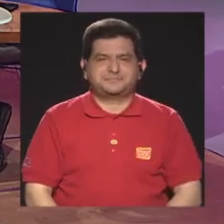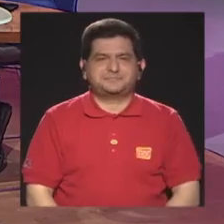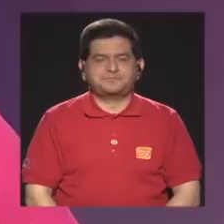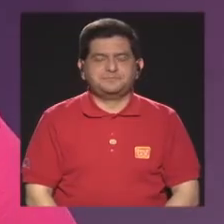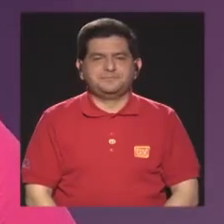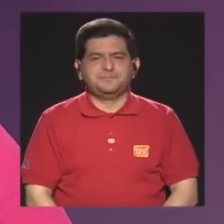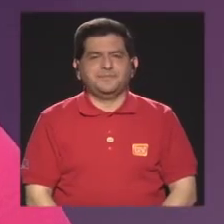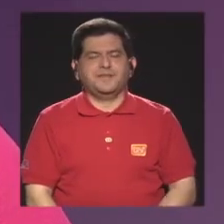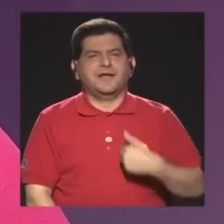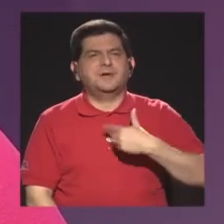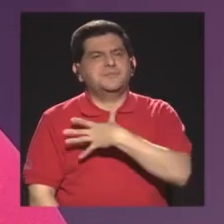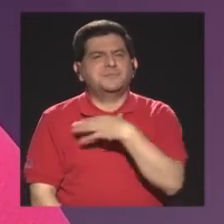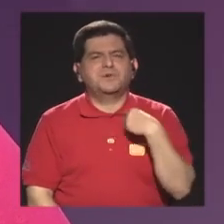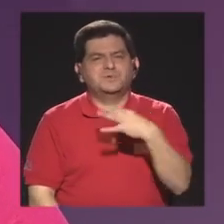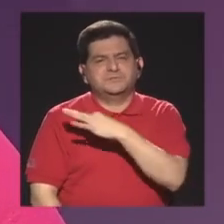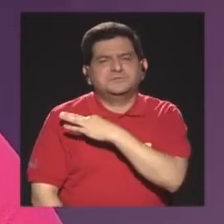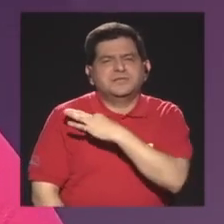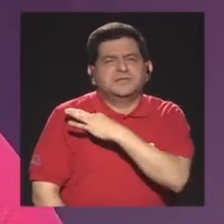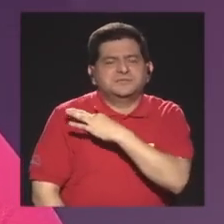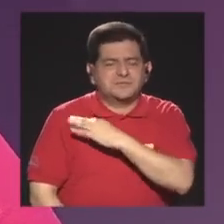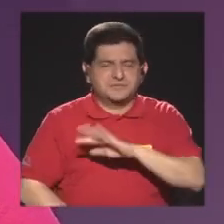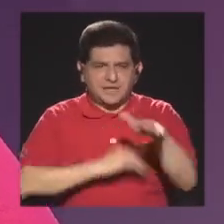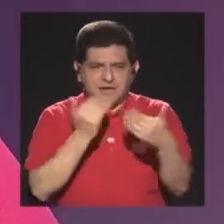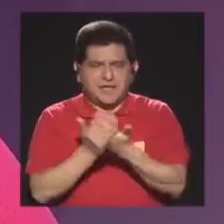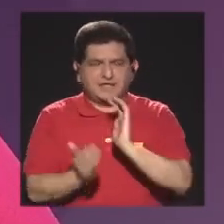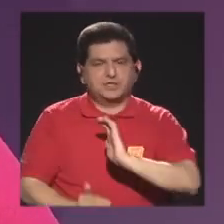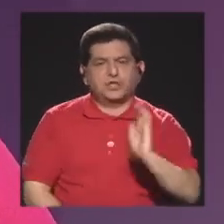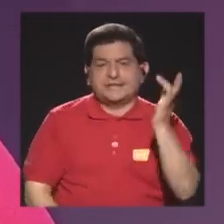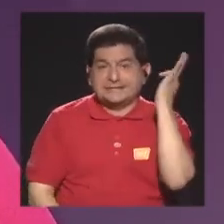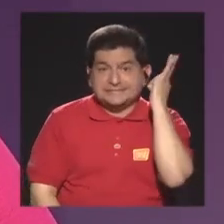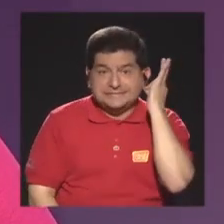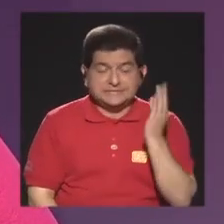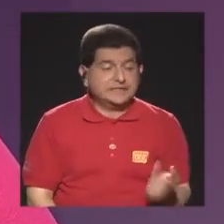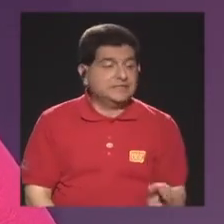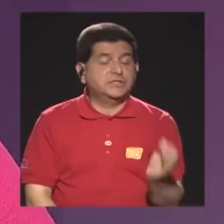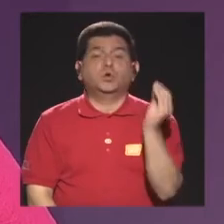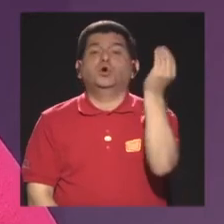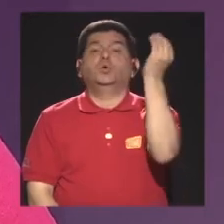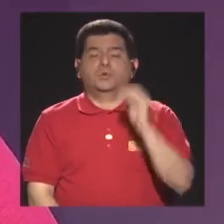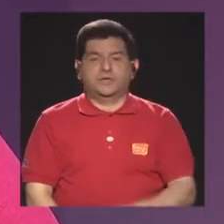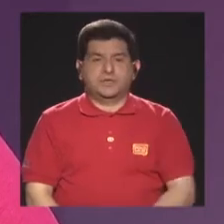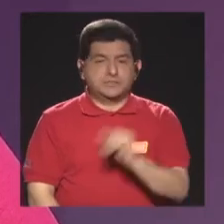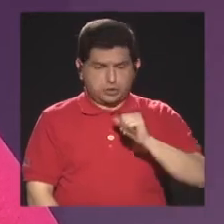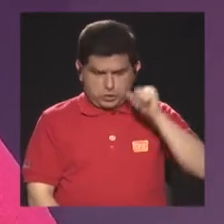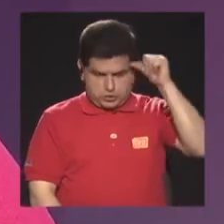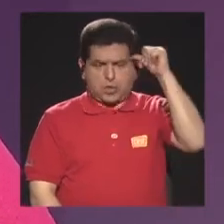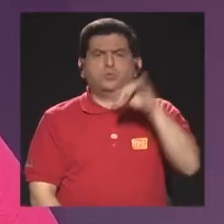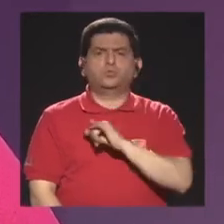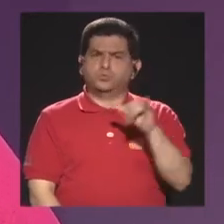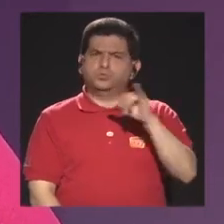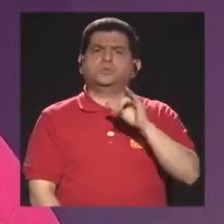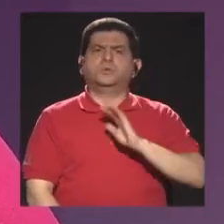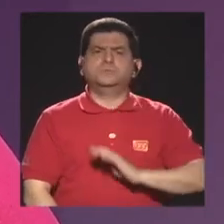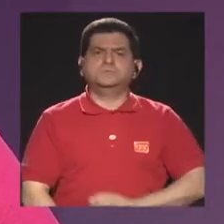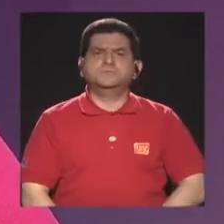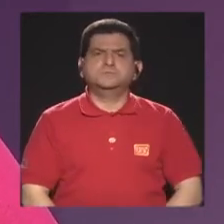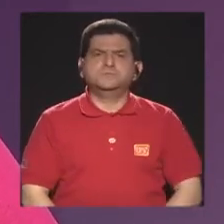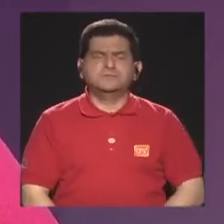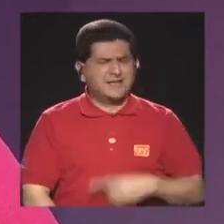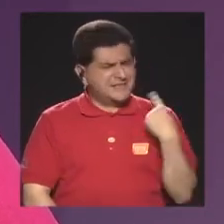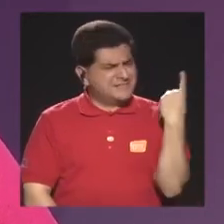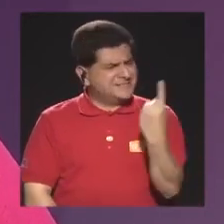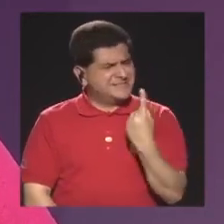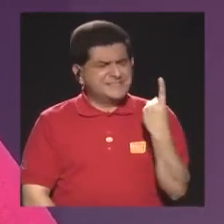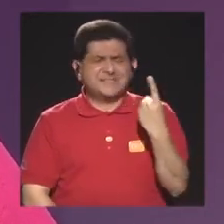Que me gustaría invitar a todas las niñas, jóvenes y adultos también, que siempre